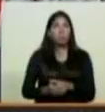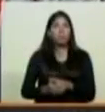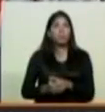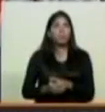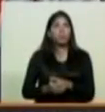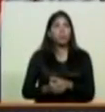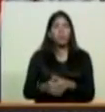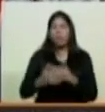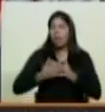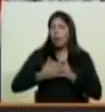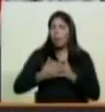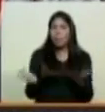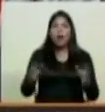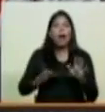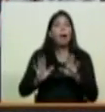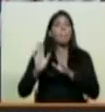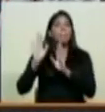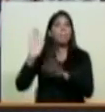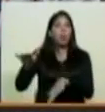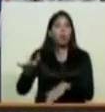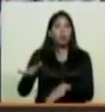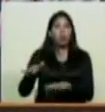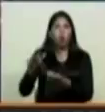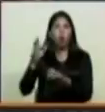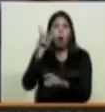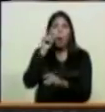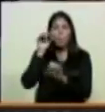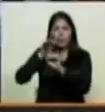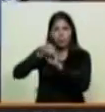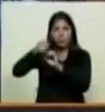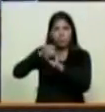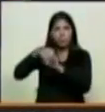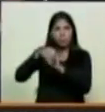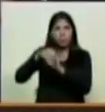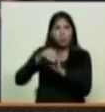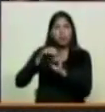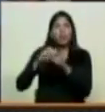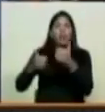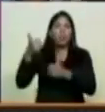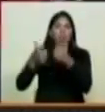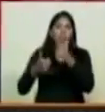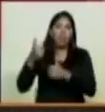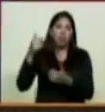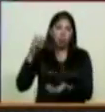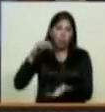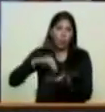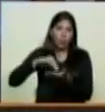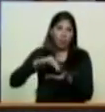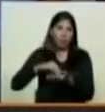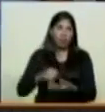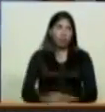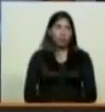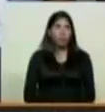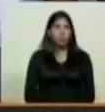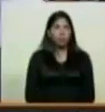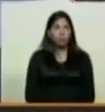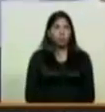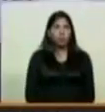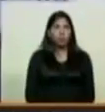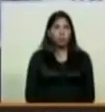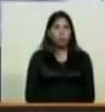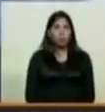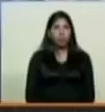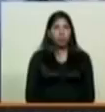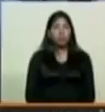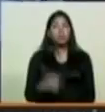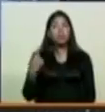todo el apoyo necesario a nuestro camarada Héctor Rodríguez. Los trabajadores entregaron un documento que detalla las problemáticas de las